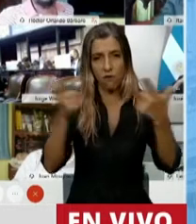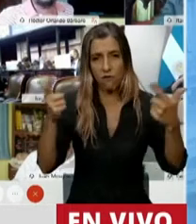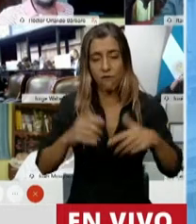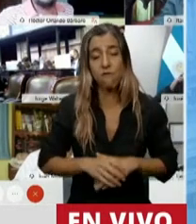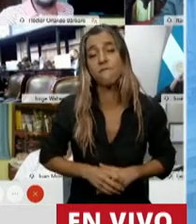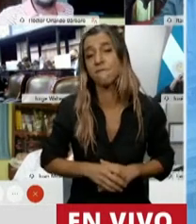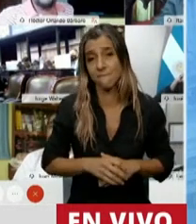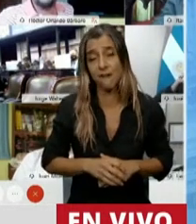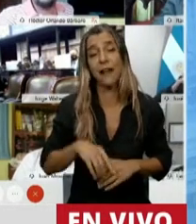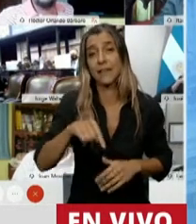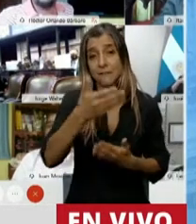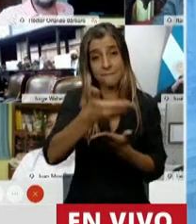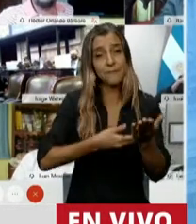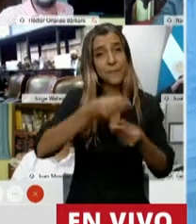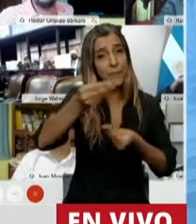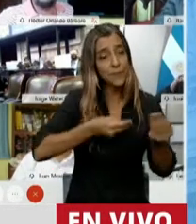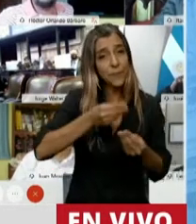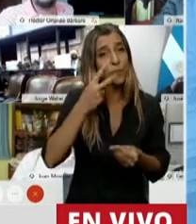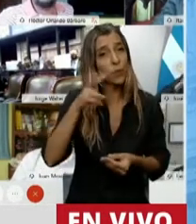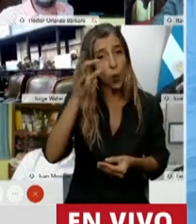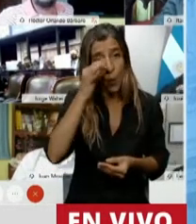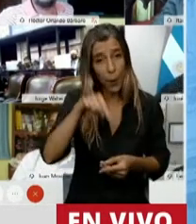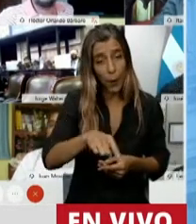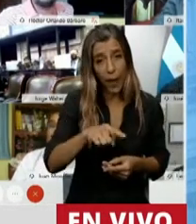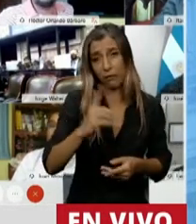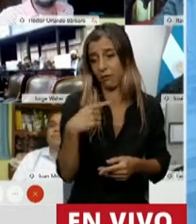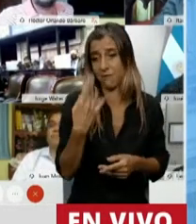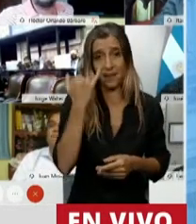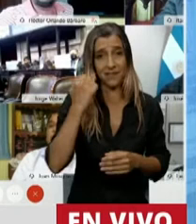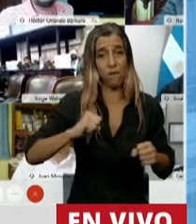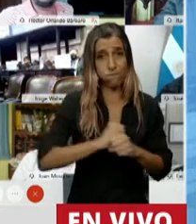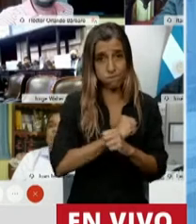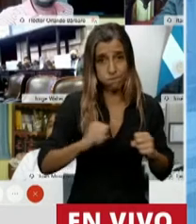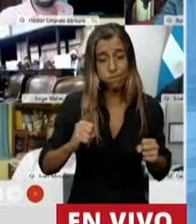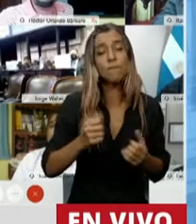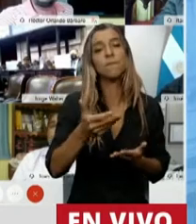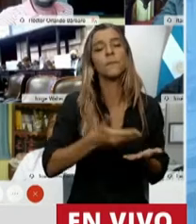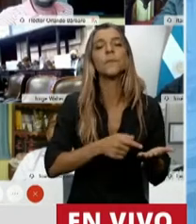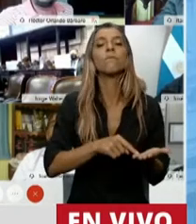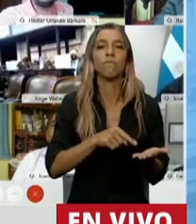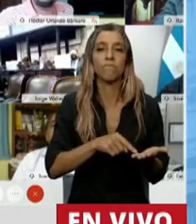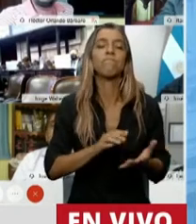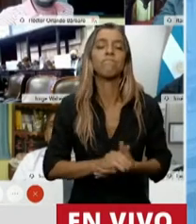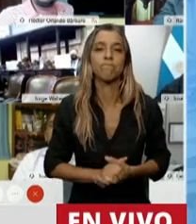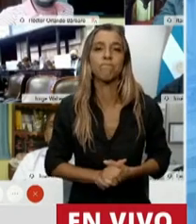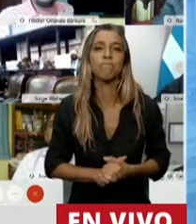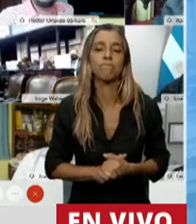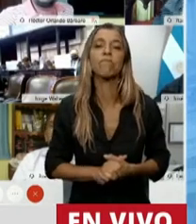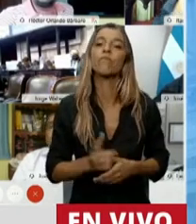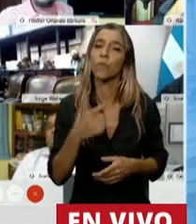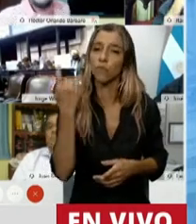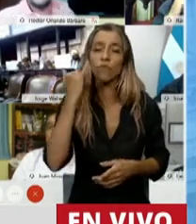El presupuesto 2020 que acabamos de ratificar en el plano